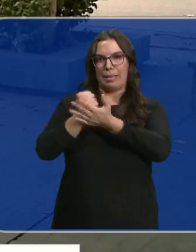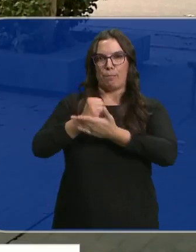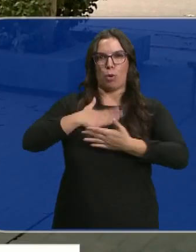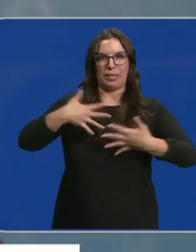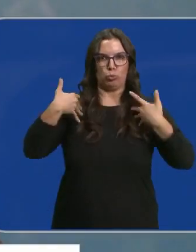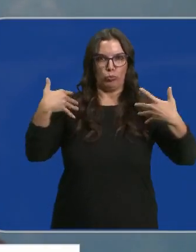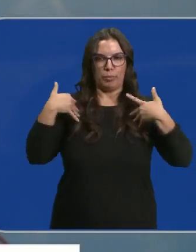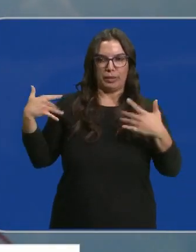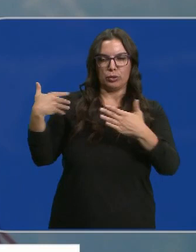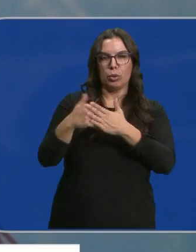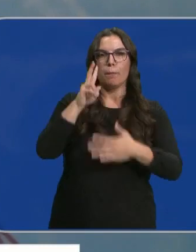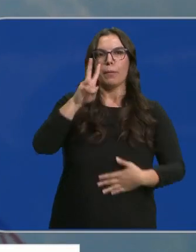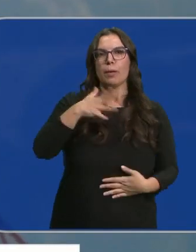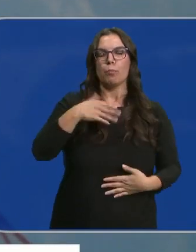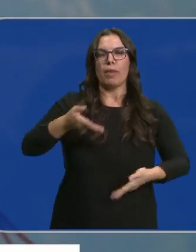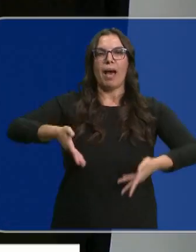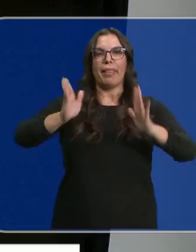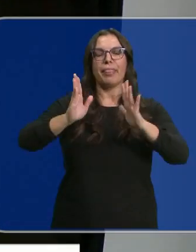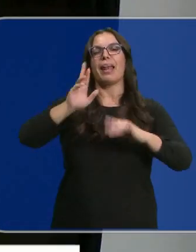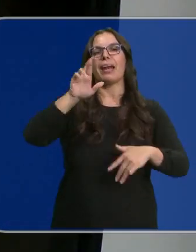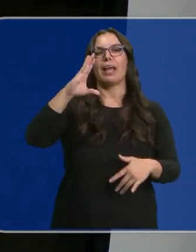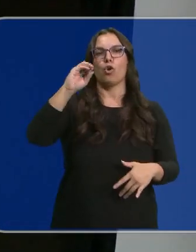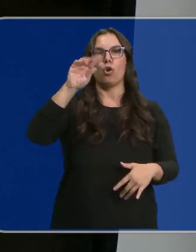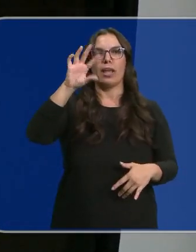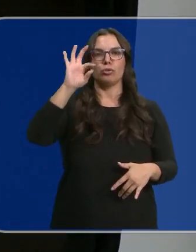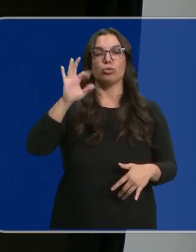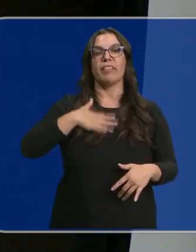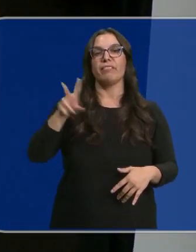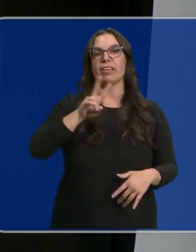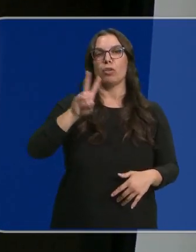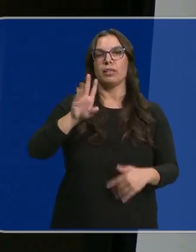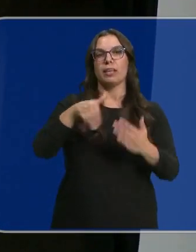puede visitar en la acera de Recoletos de Valladolid desde hoy y hasta el 15 de octubre.